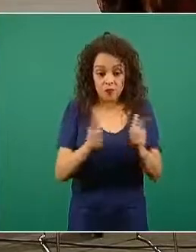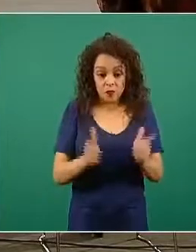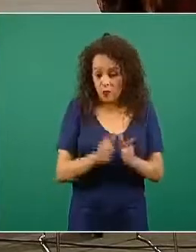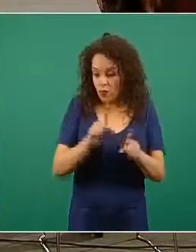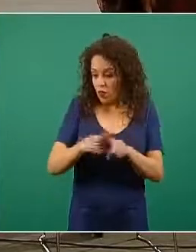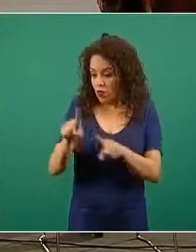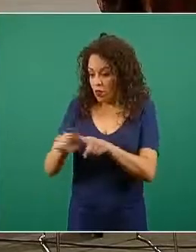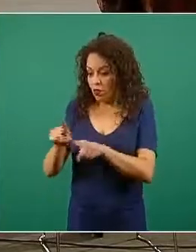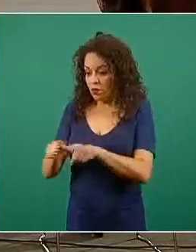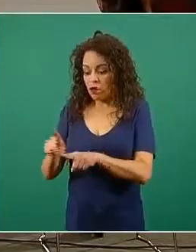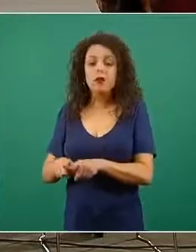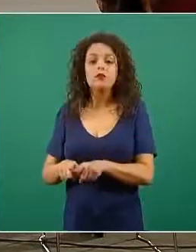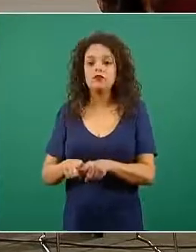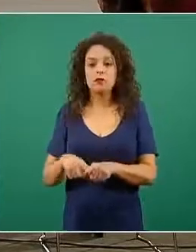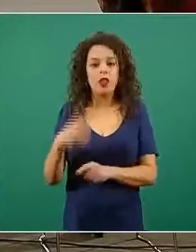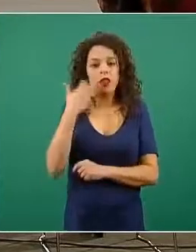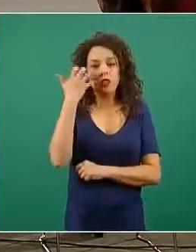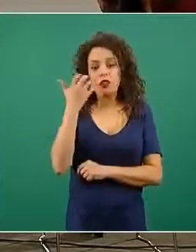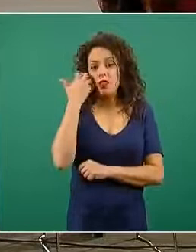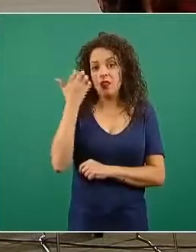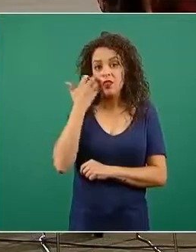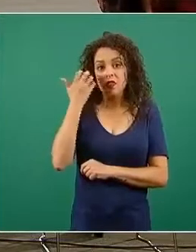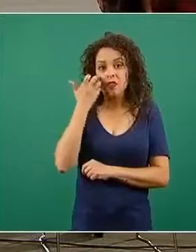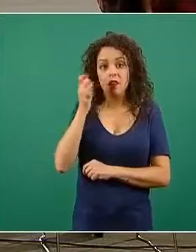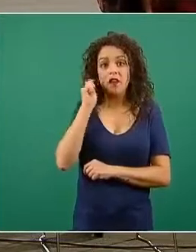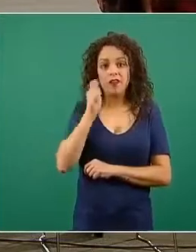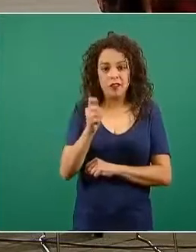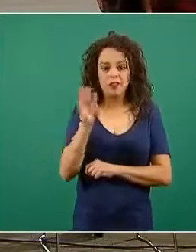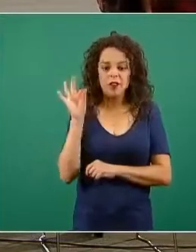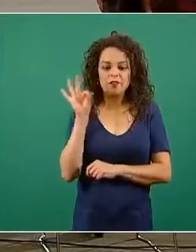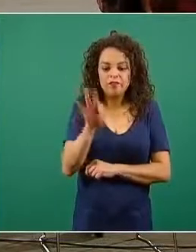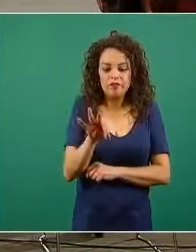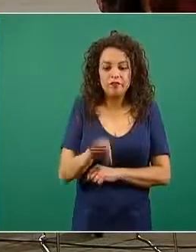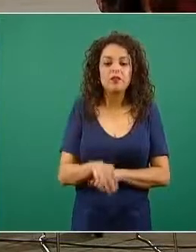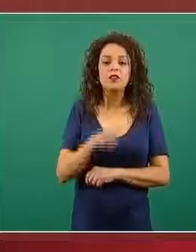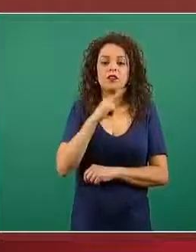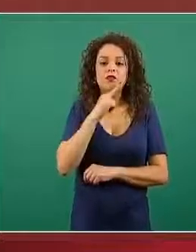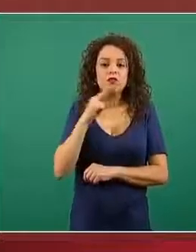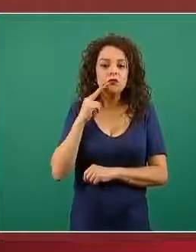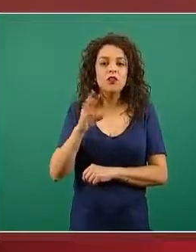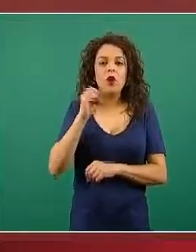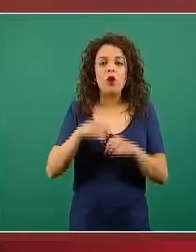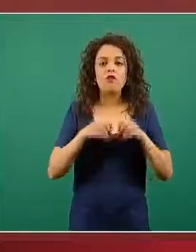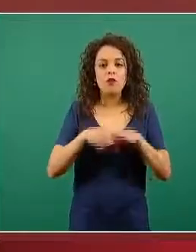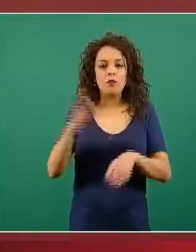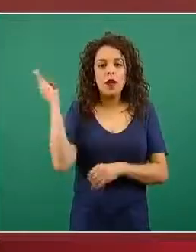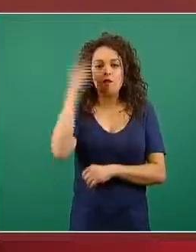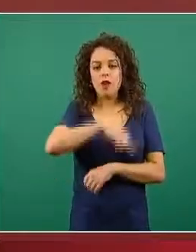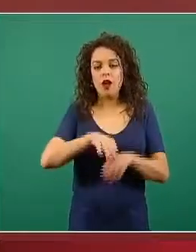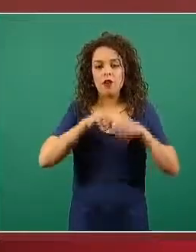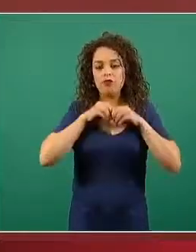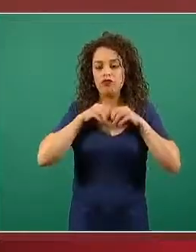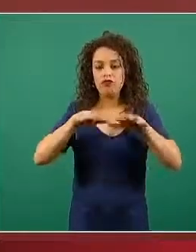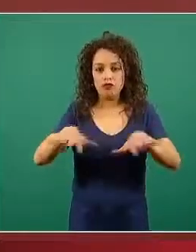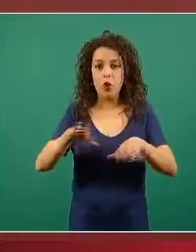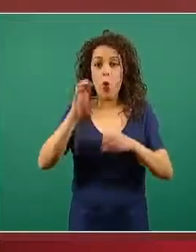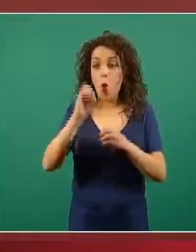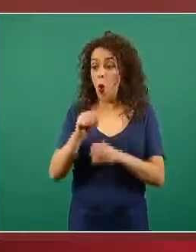población deliberadamente siembran noticias falsas o distorsionan la información